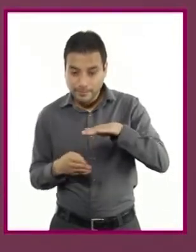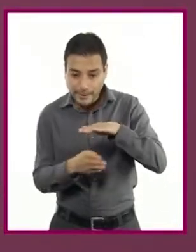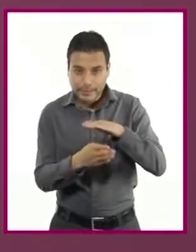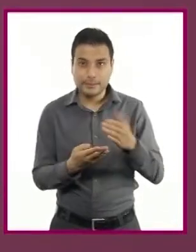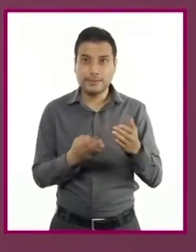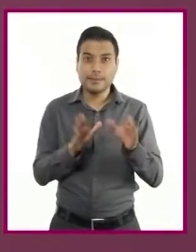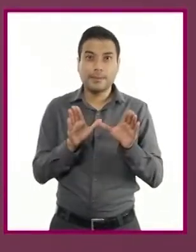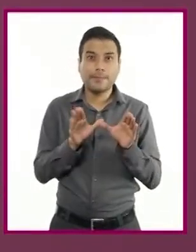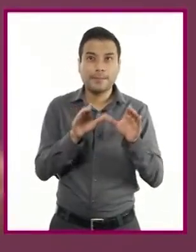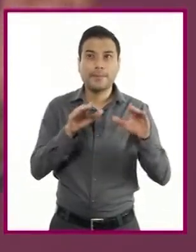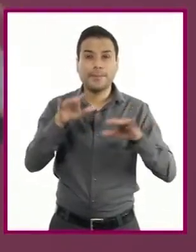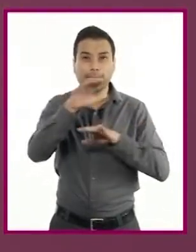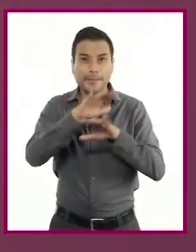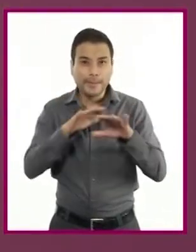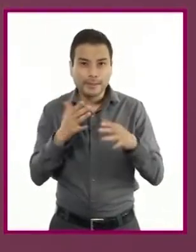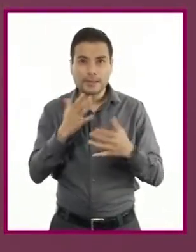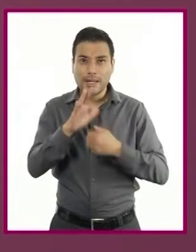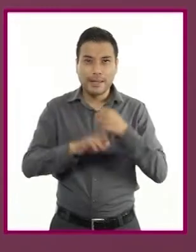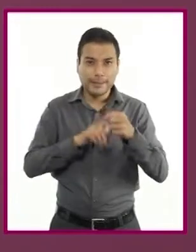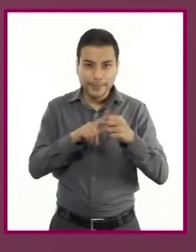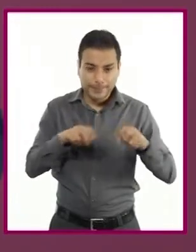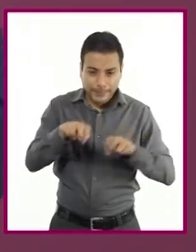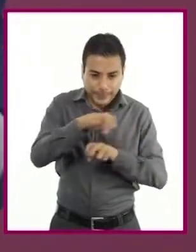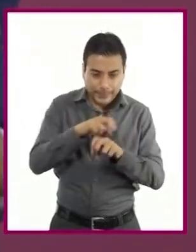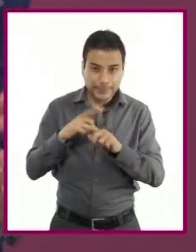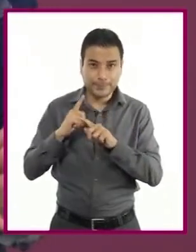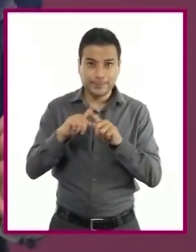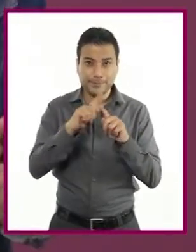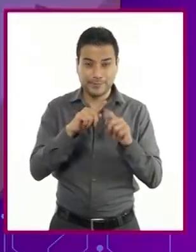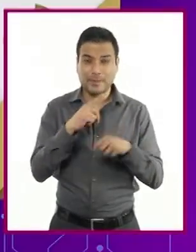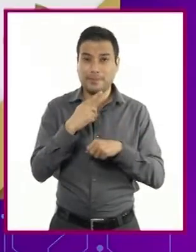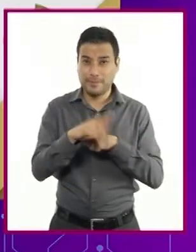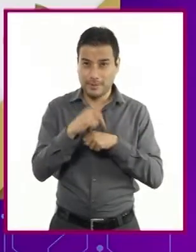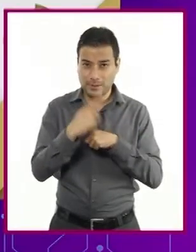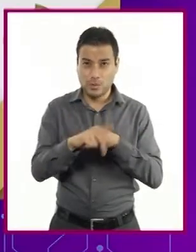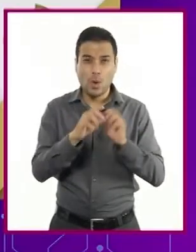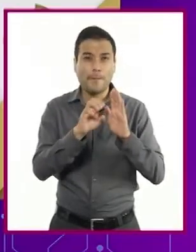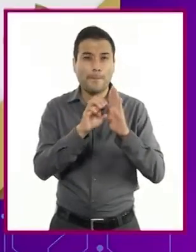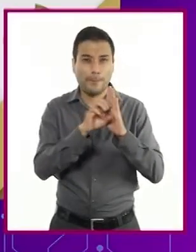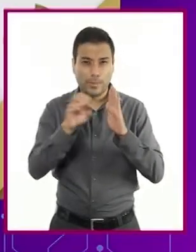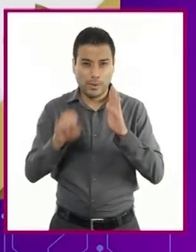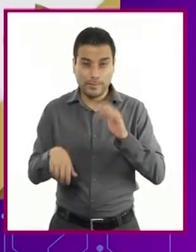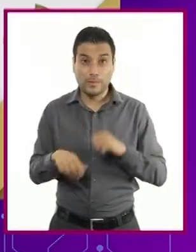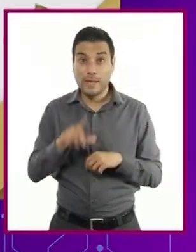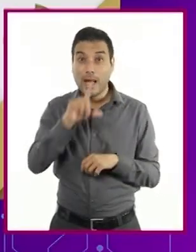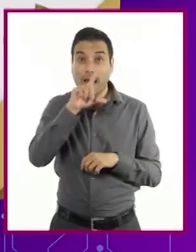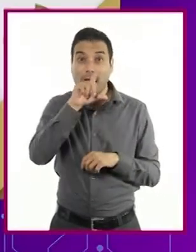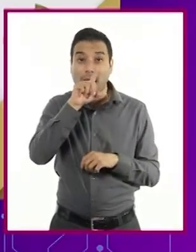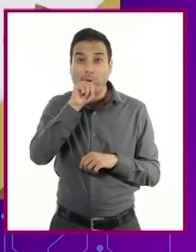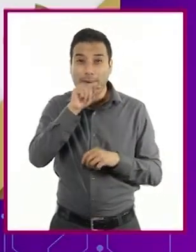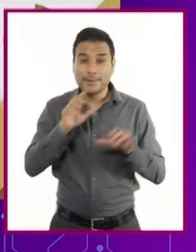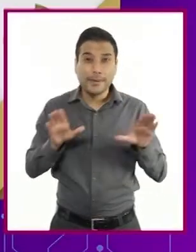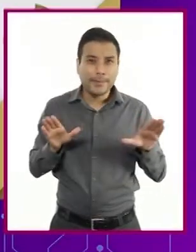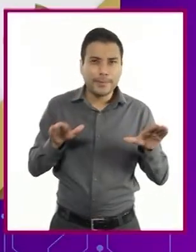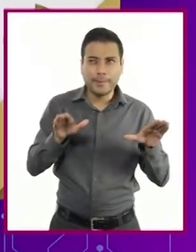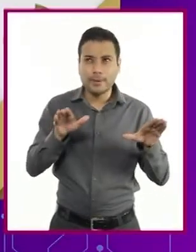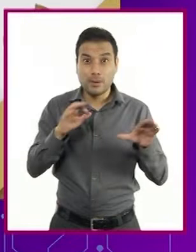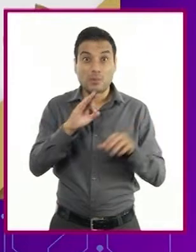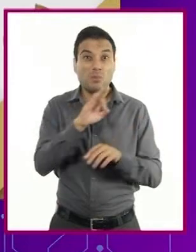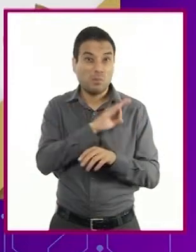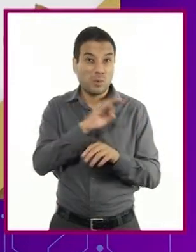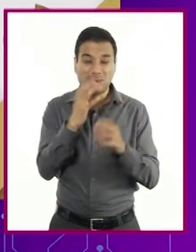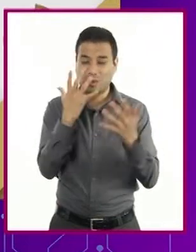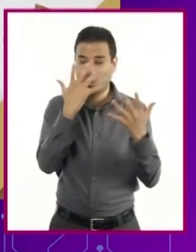voladoras y terrestres, ya que puede ocasionar que, por ejemplo, las aves migratorias extravíen su rumbo,